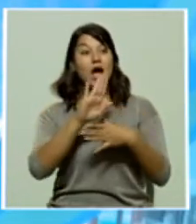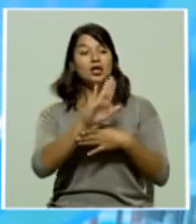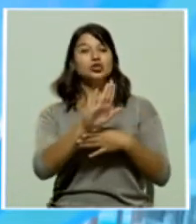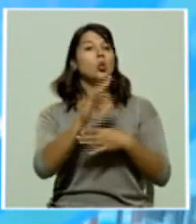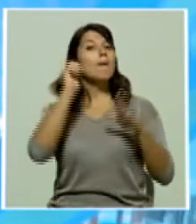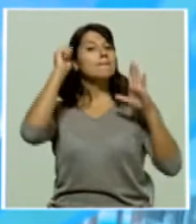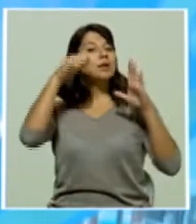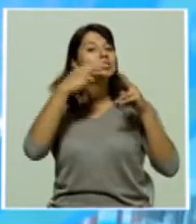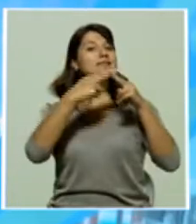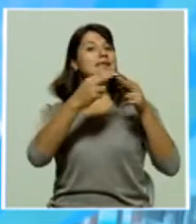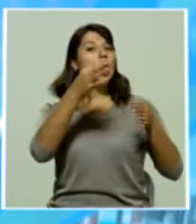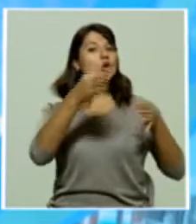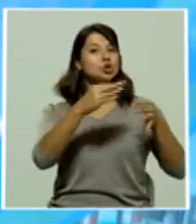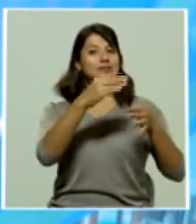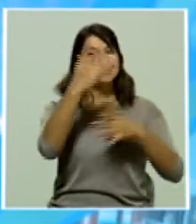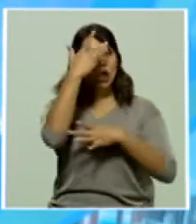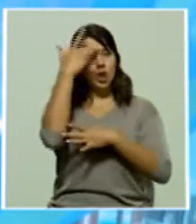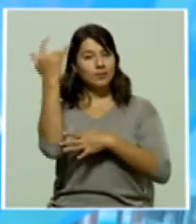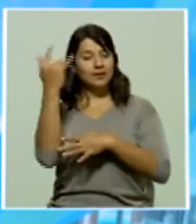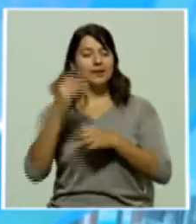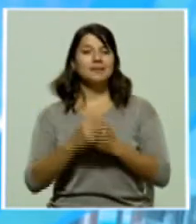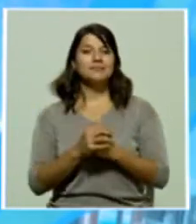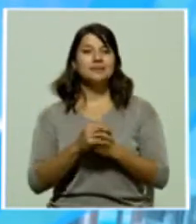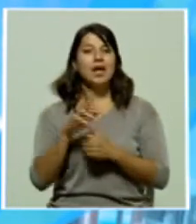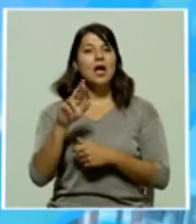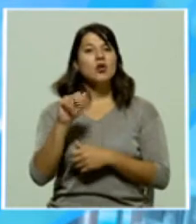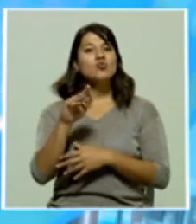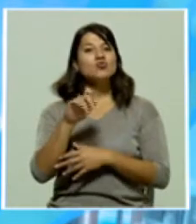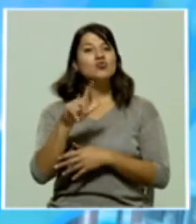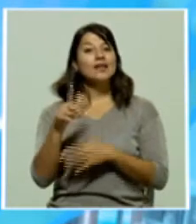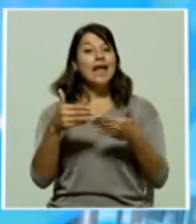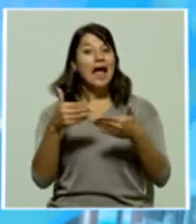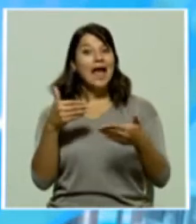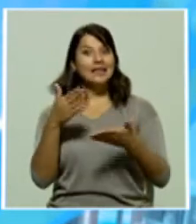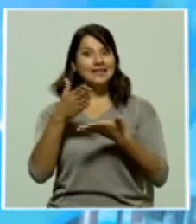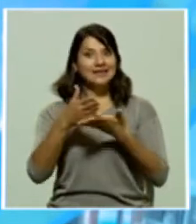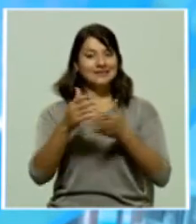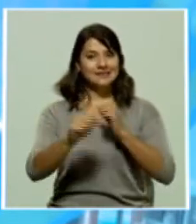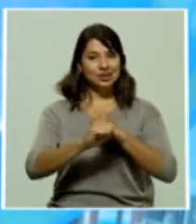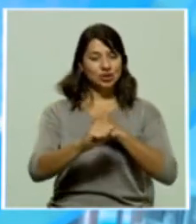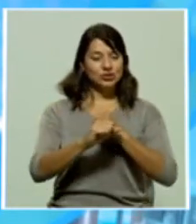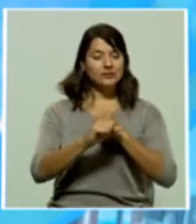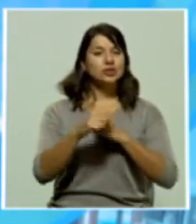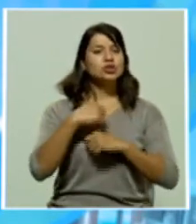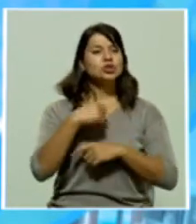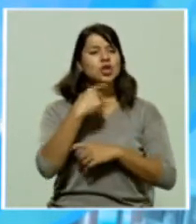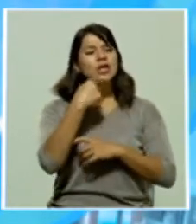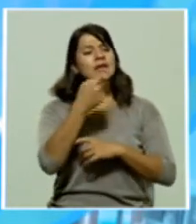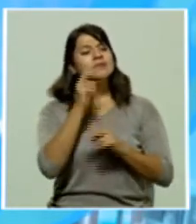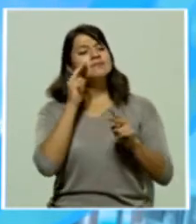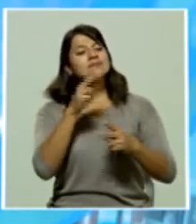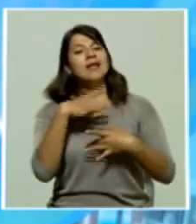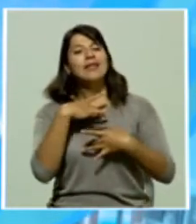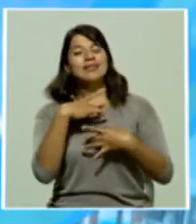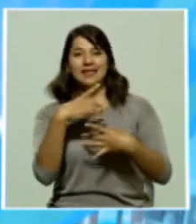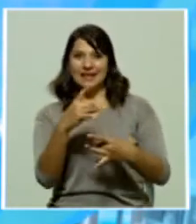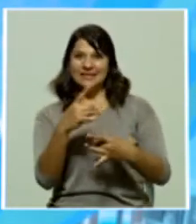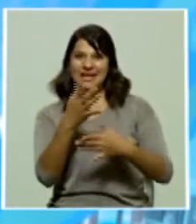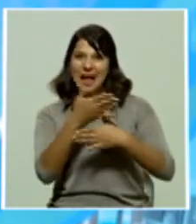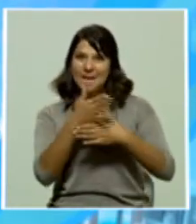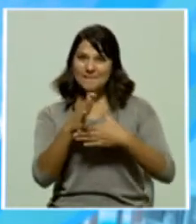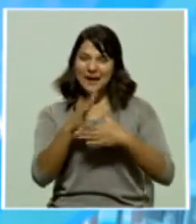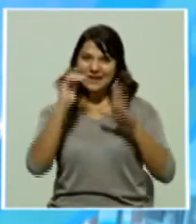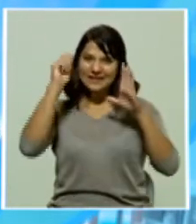y Olvido. Randall, antes de irnos al corte, te mencionaba que me llamó la atención el fragmento en donde el